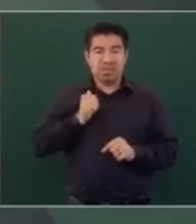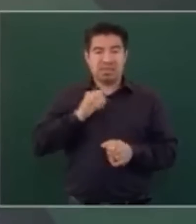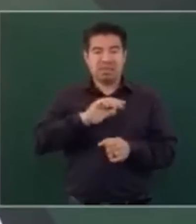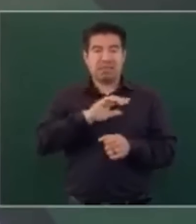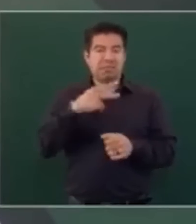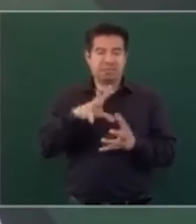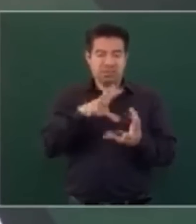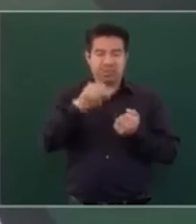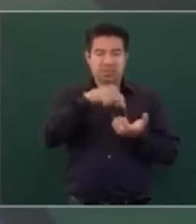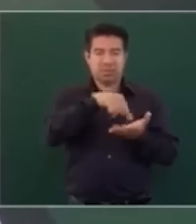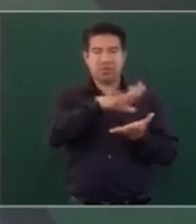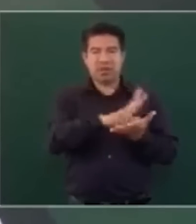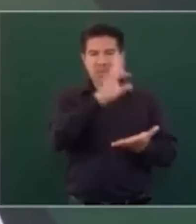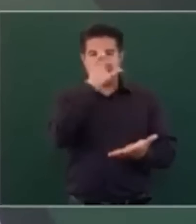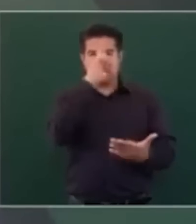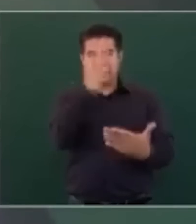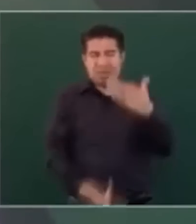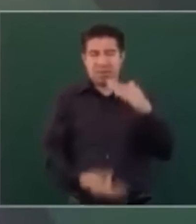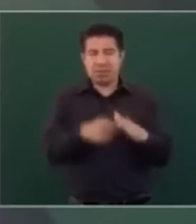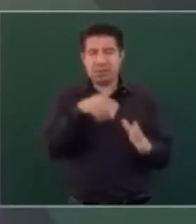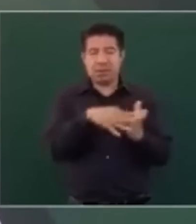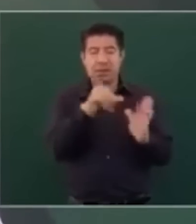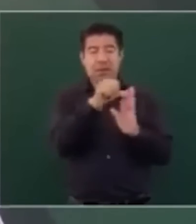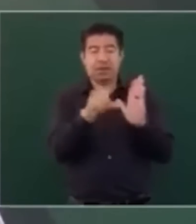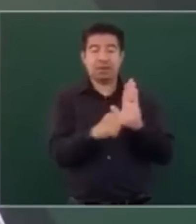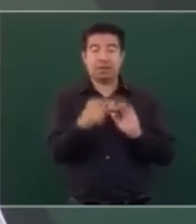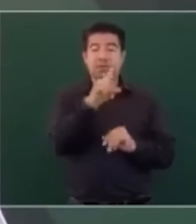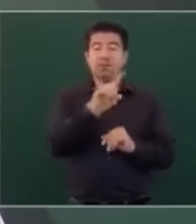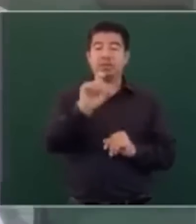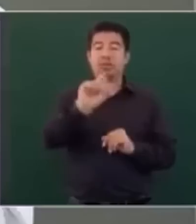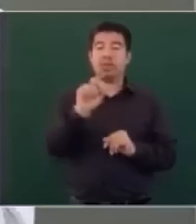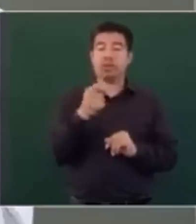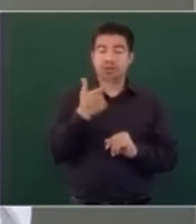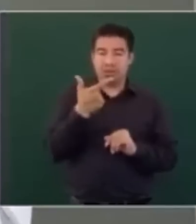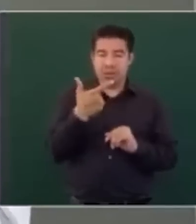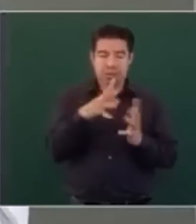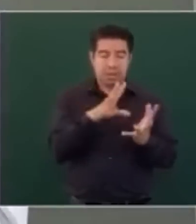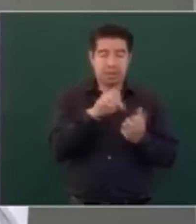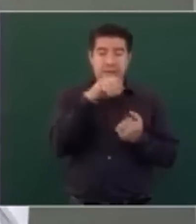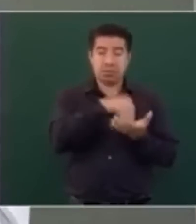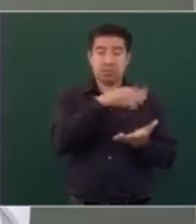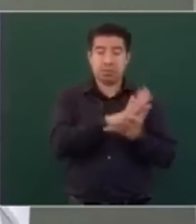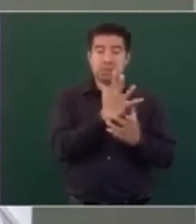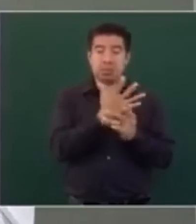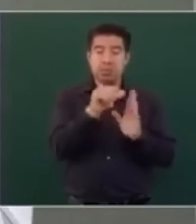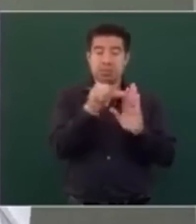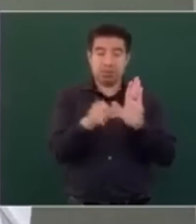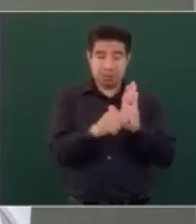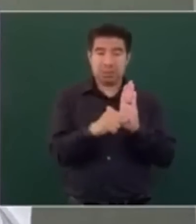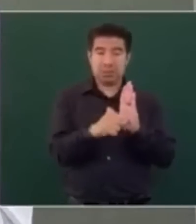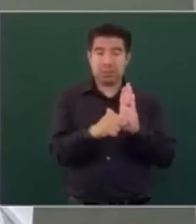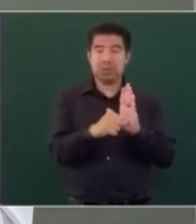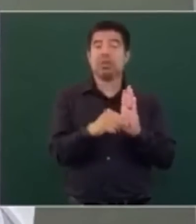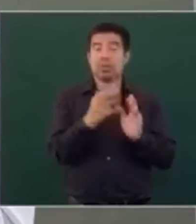en particular, en especial, violan el artículo 127 de la Constitución, que establece